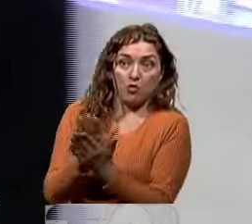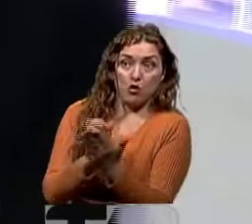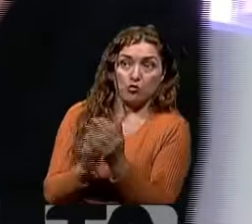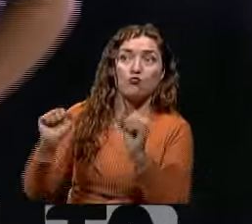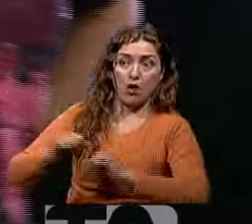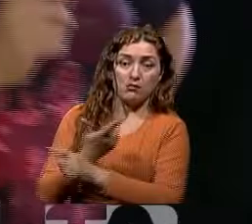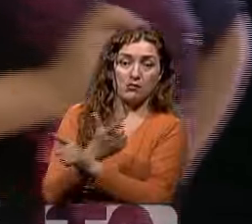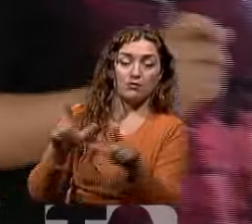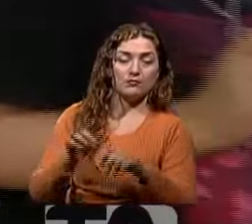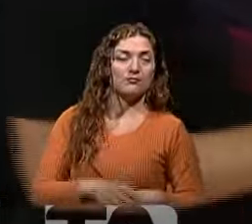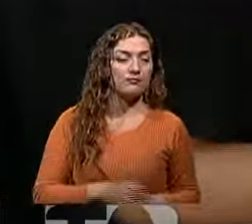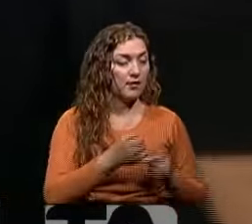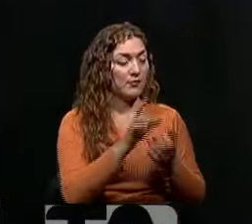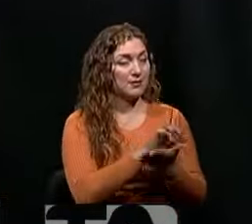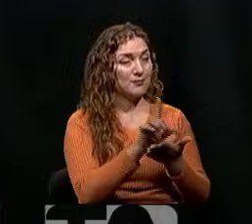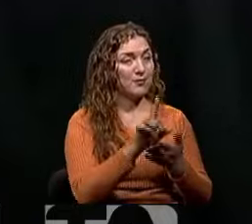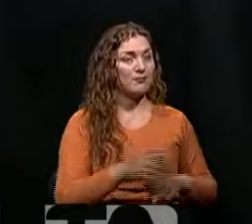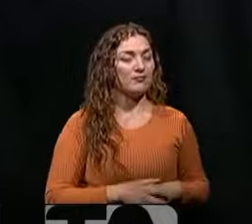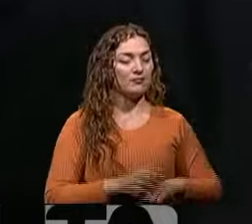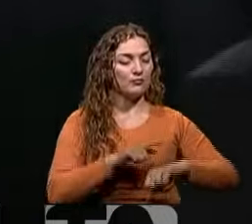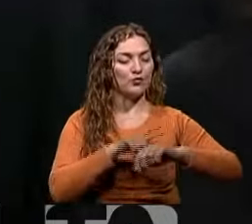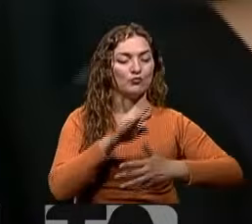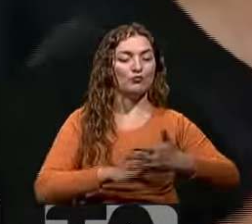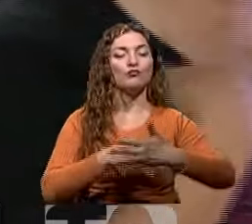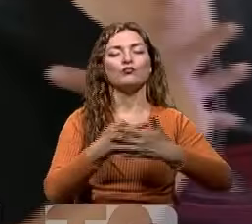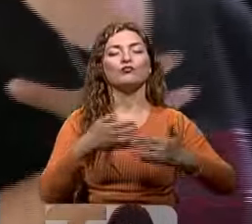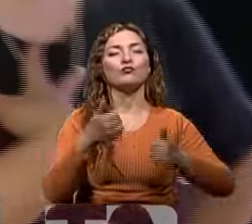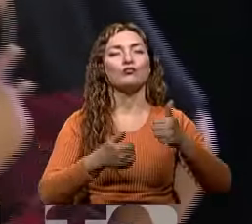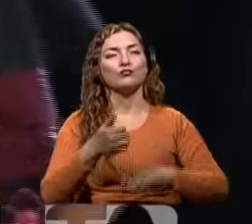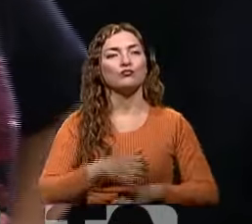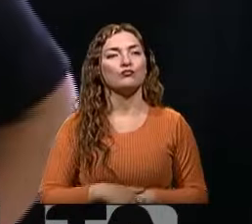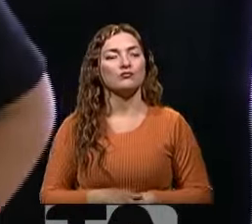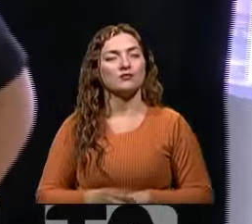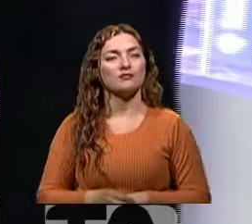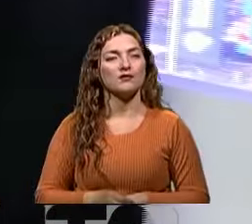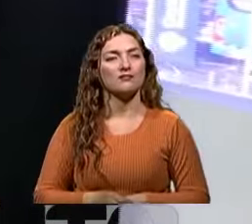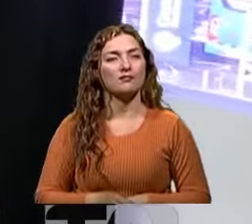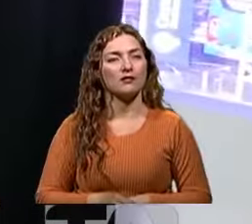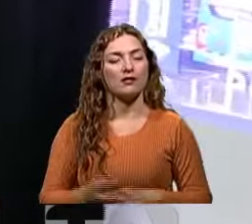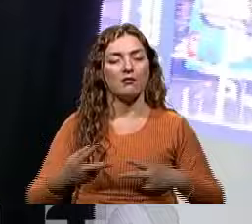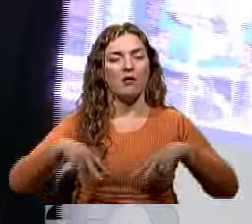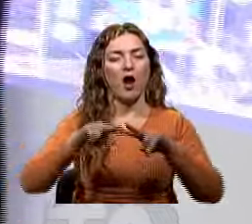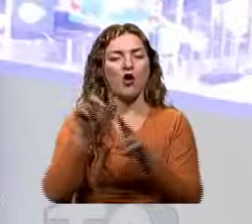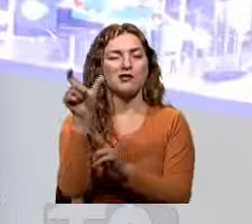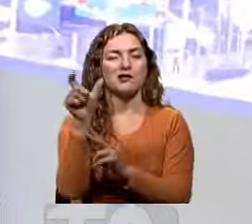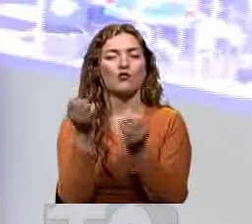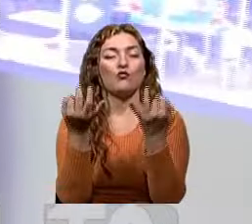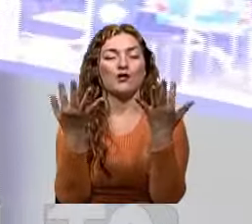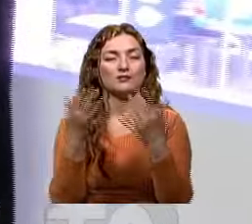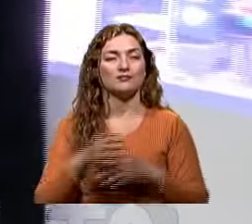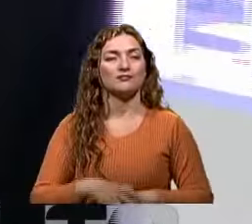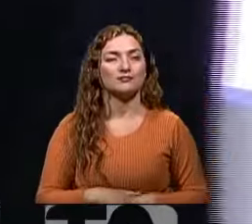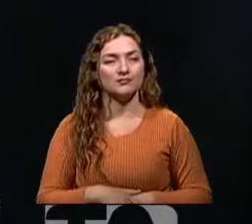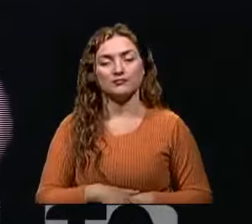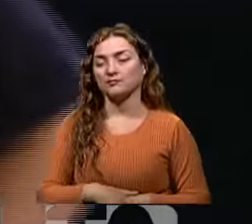Ok, ¿cada fin de semana lo van a realizar? ¿En qué horario? Cuéntenos un poquito. ¿Y hay un precio para las entradas? Sí, de